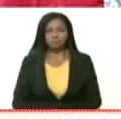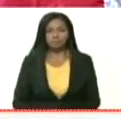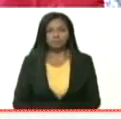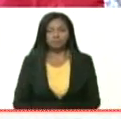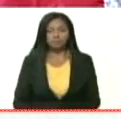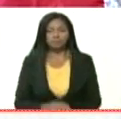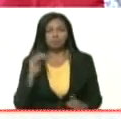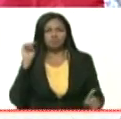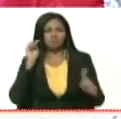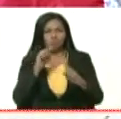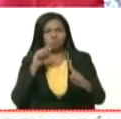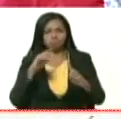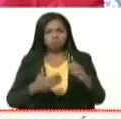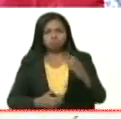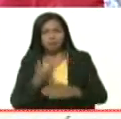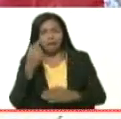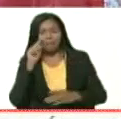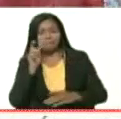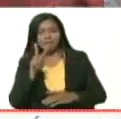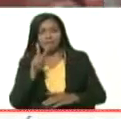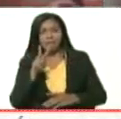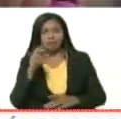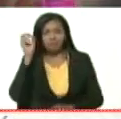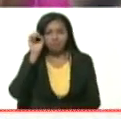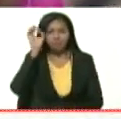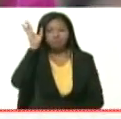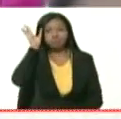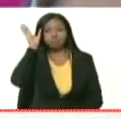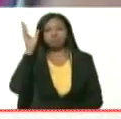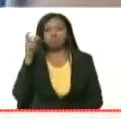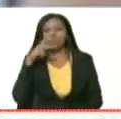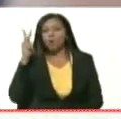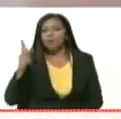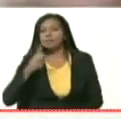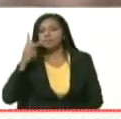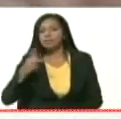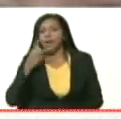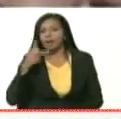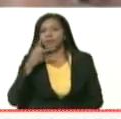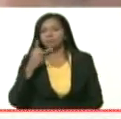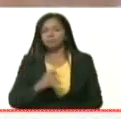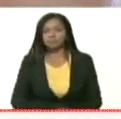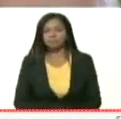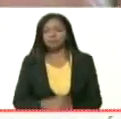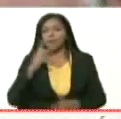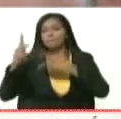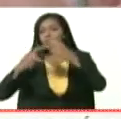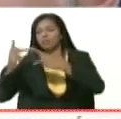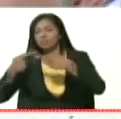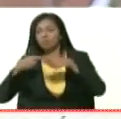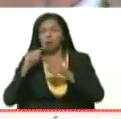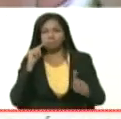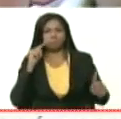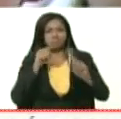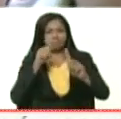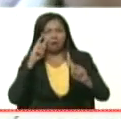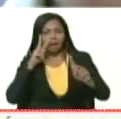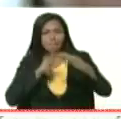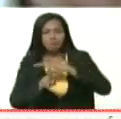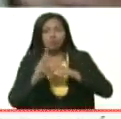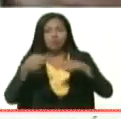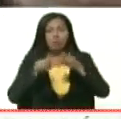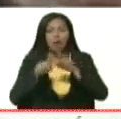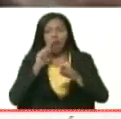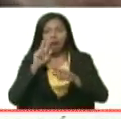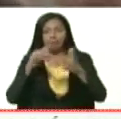Pero más allá de eso es la genialidad política. La genialidad política para visualizar el momento que